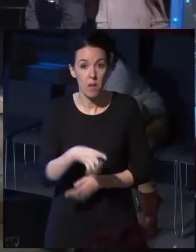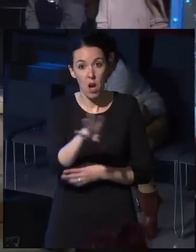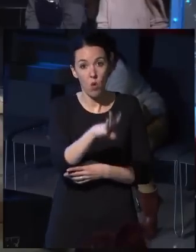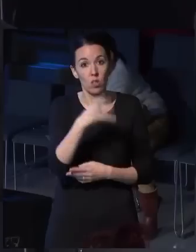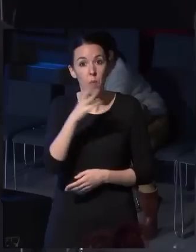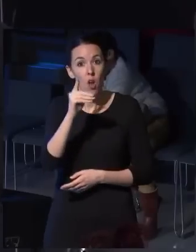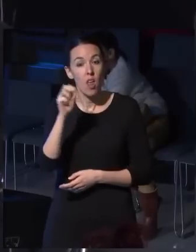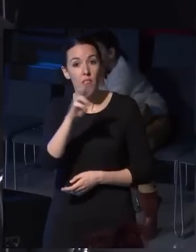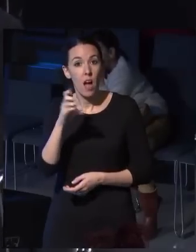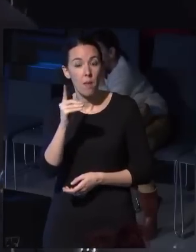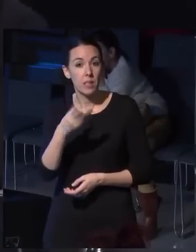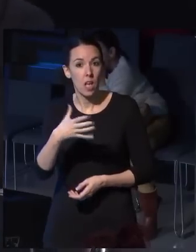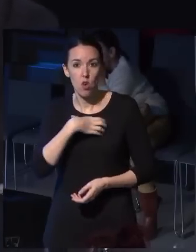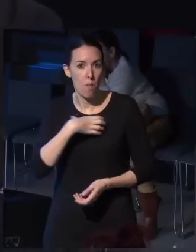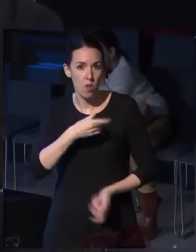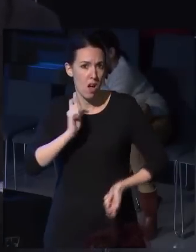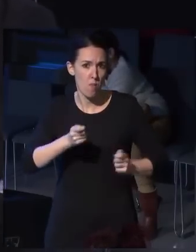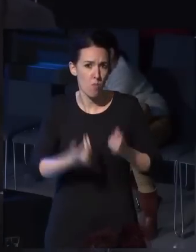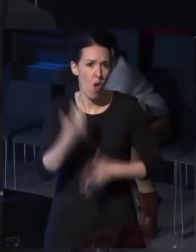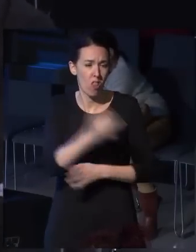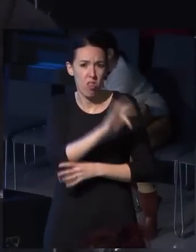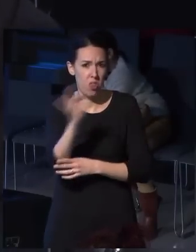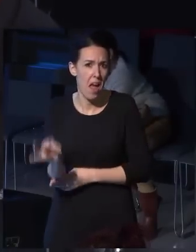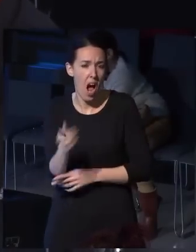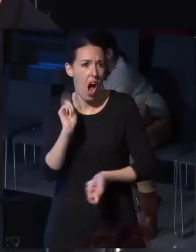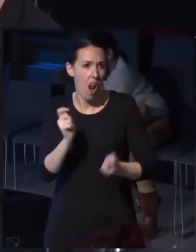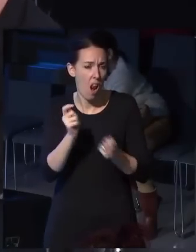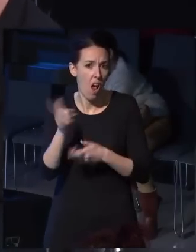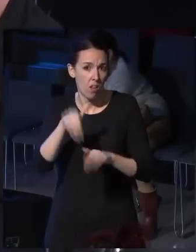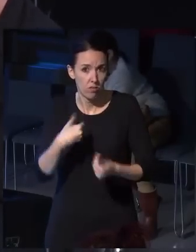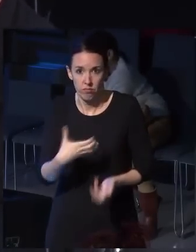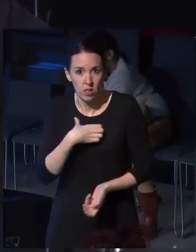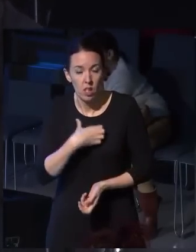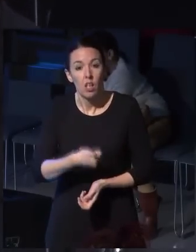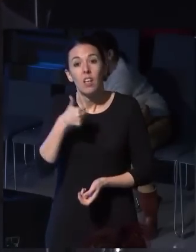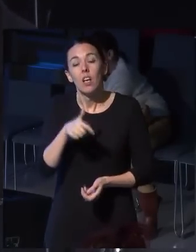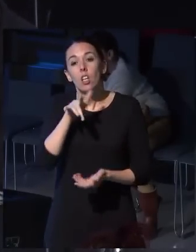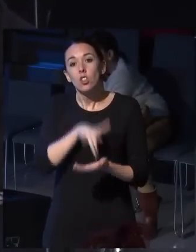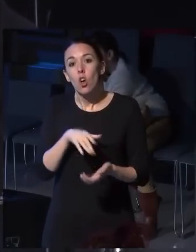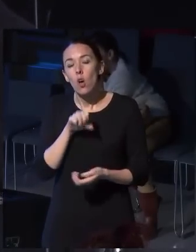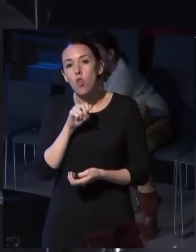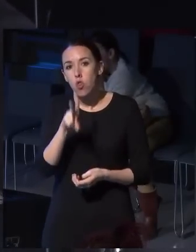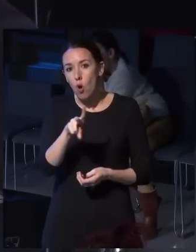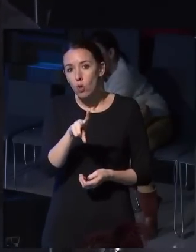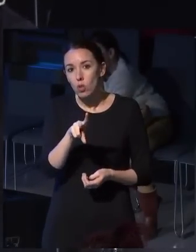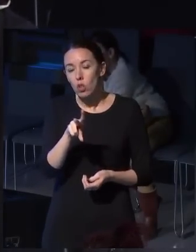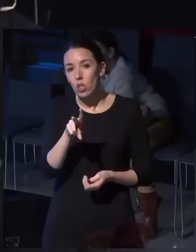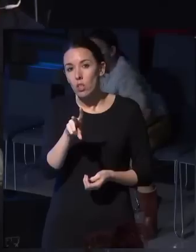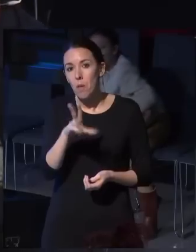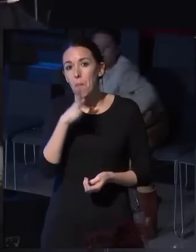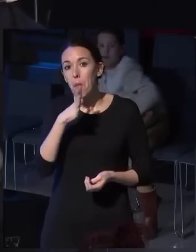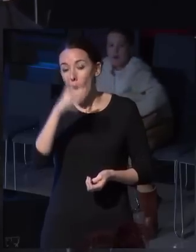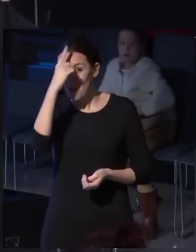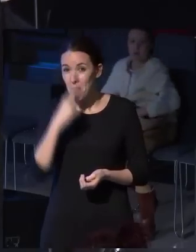estaba que ya no podía con su alma después de todo el día tocando temas. Y al final, de hecho, se quedó la toma 12, no tanto por